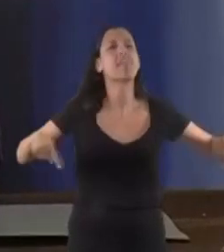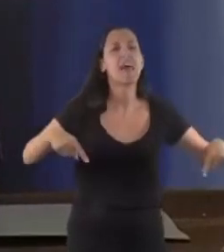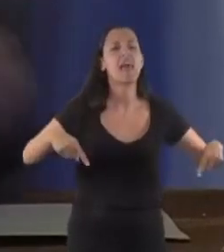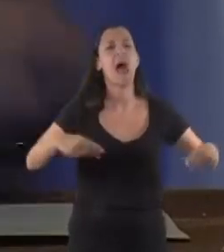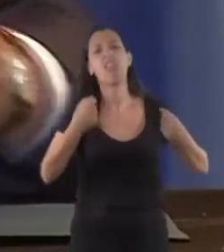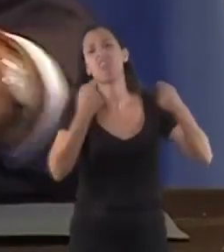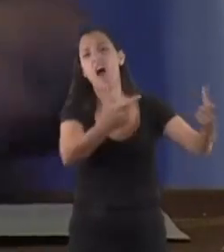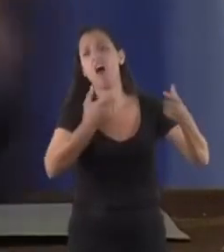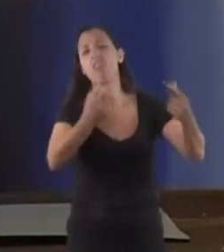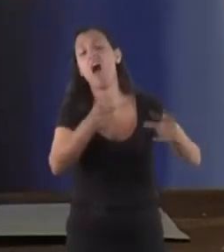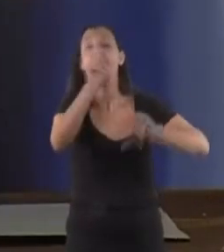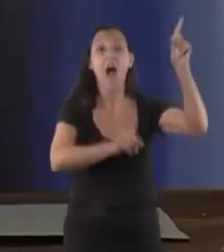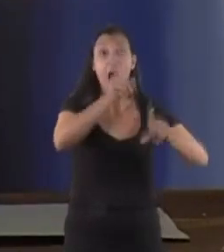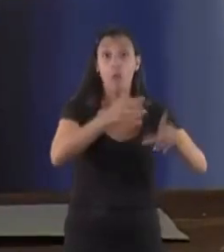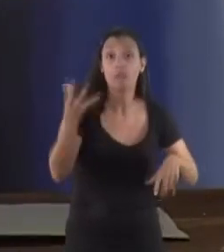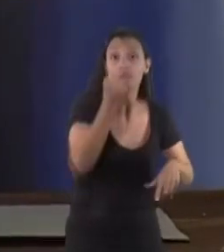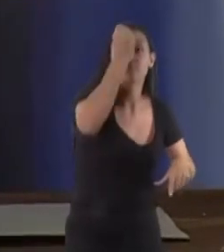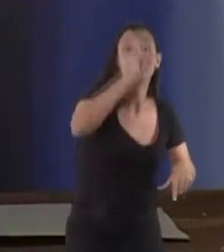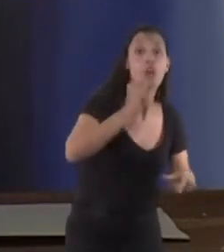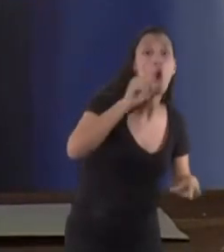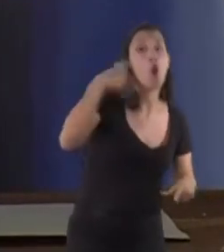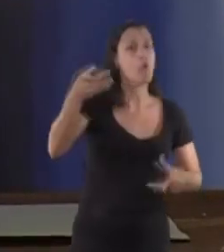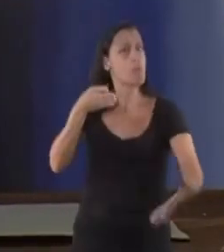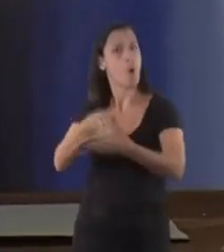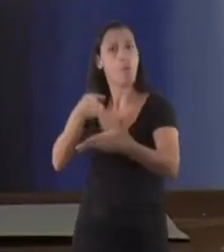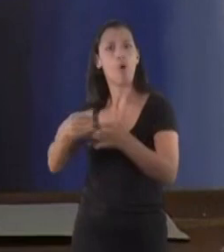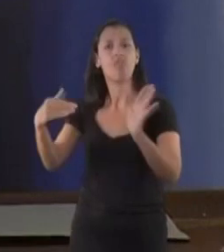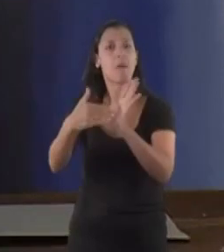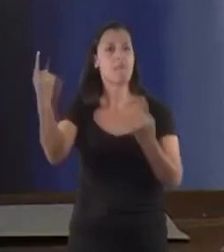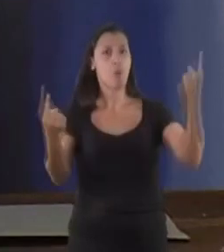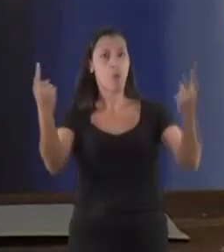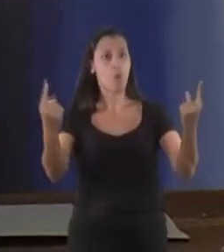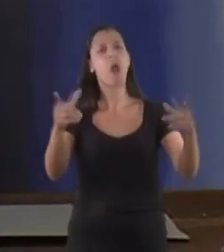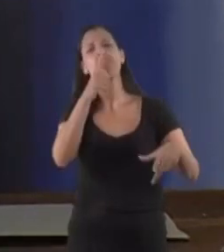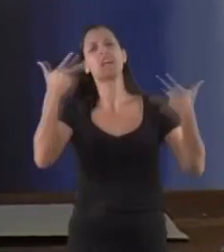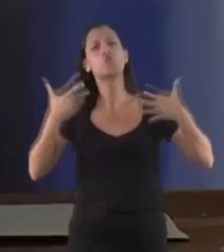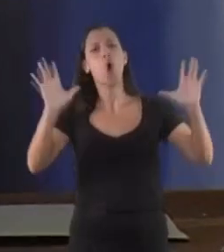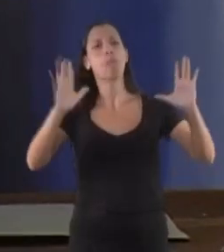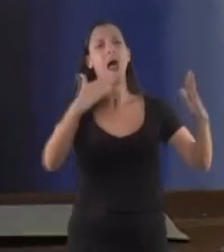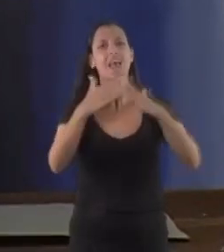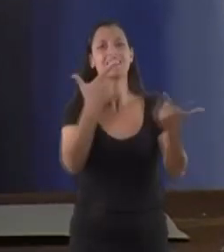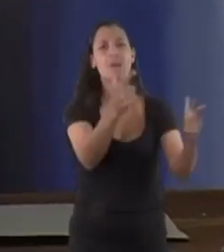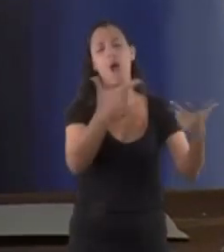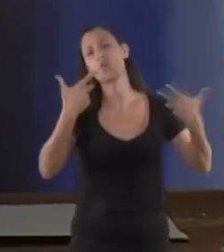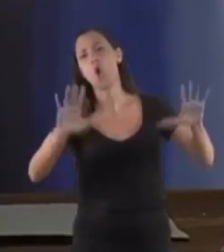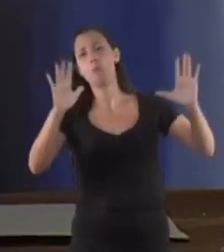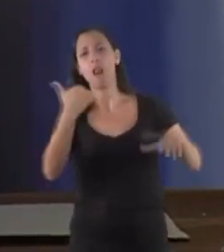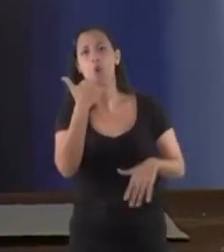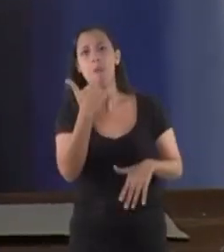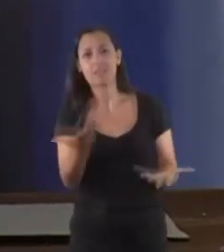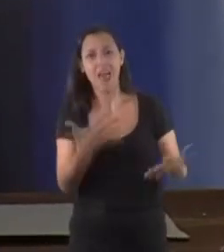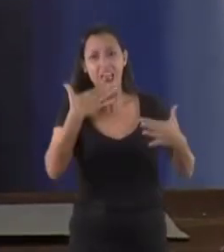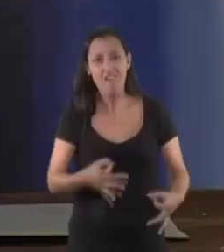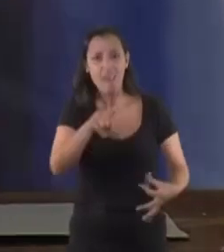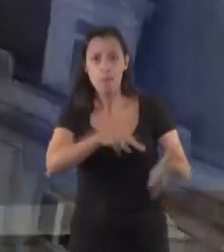bien al que algunos pueden acceder y otros no, y naturalizar la falta de la vivienda. La verdad es que el problema es